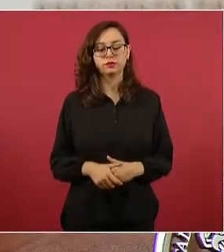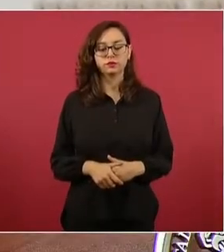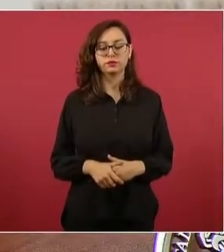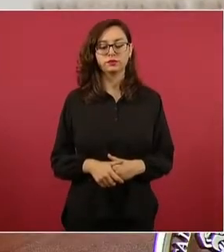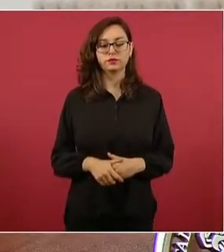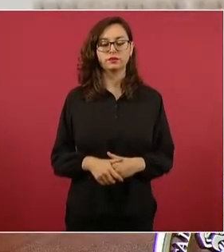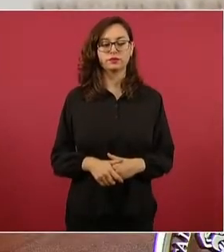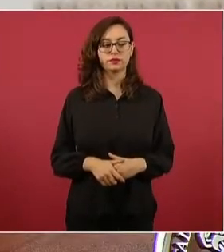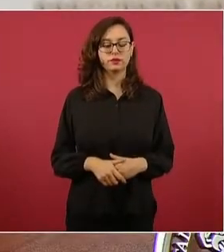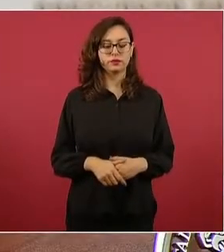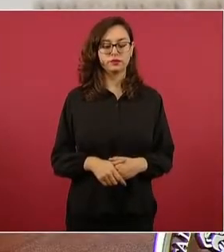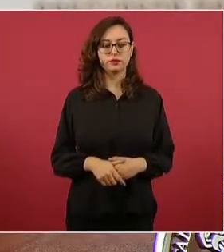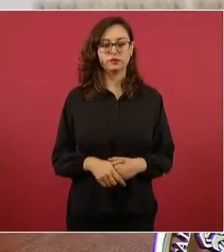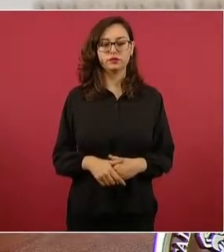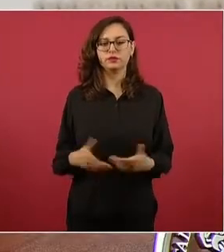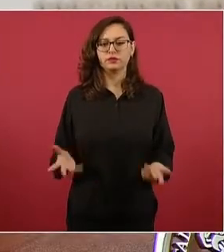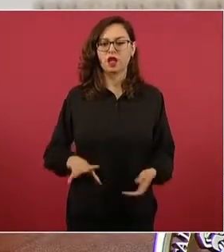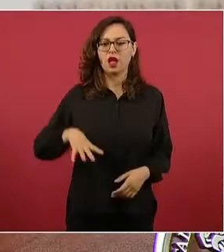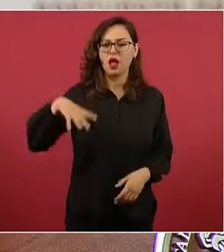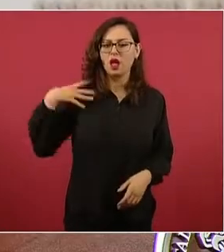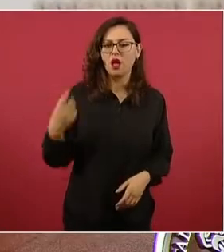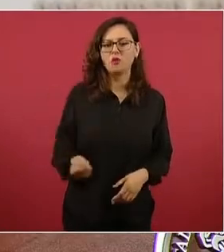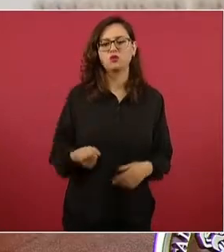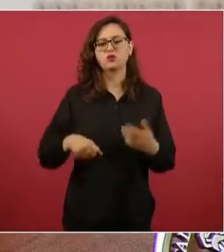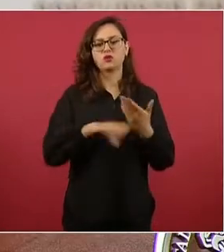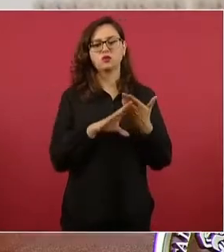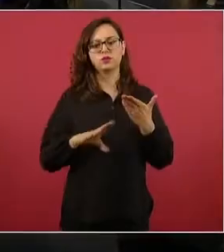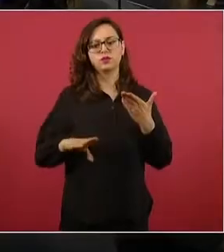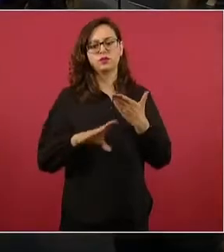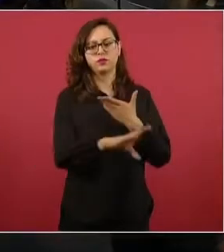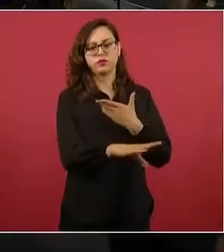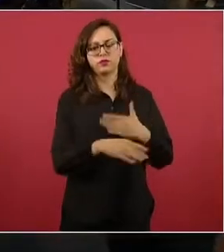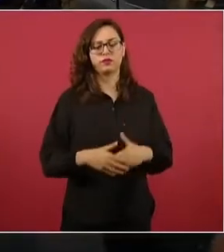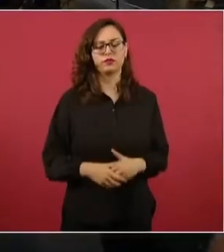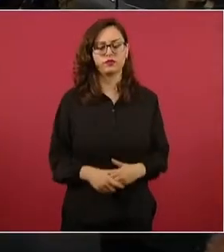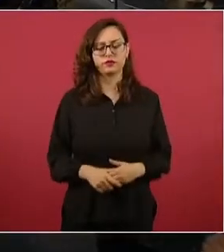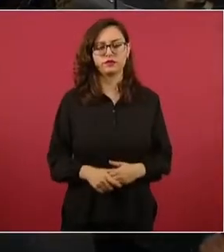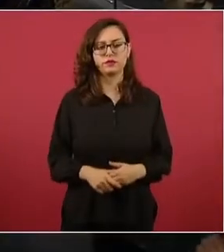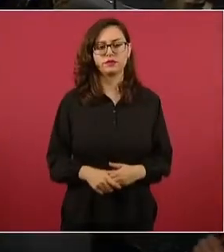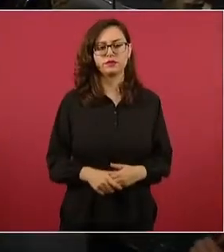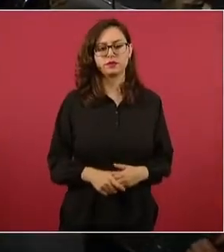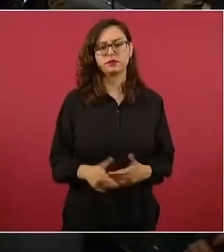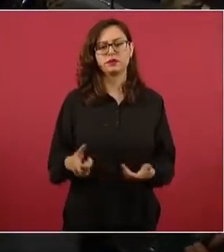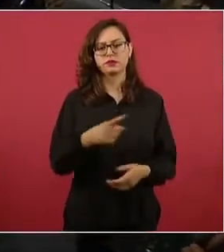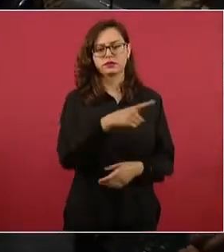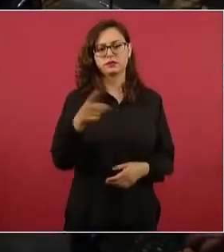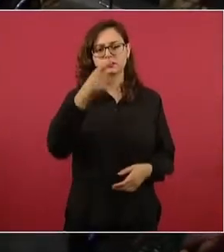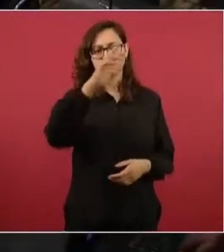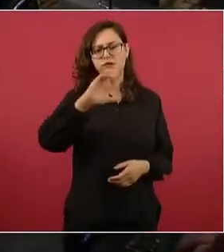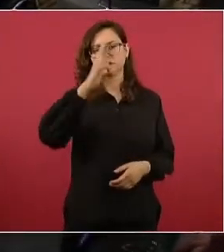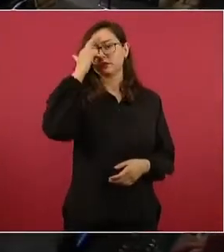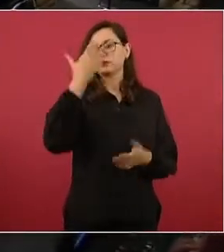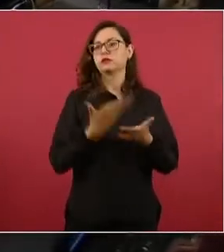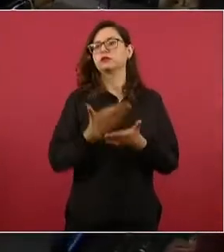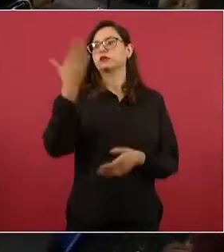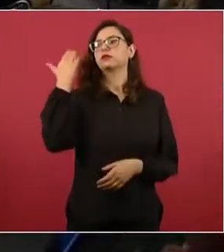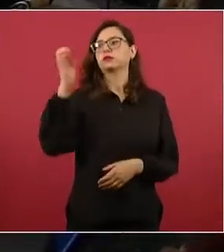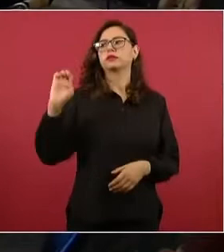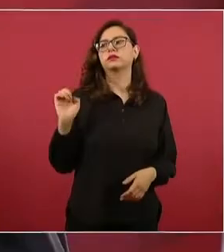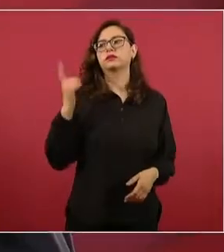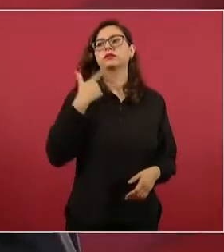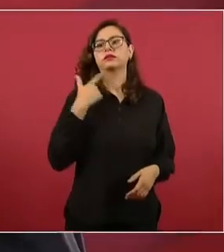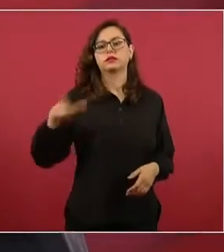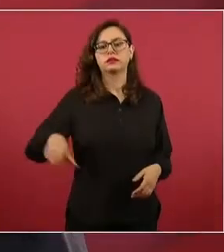evitando que haya abusos. ¿Se acuerdan cómo decían los tecnócratas